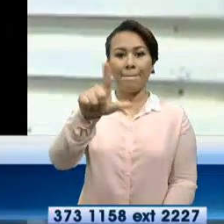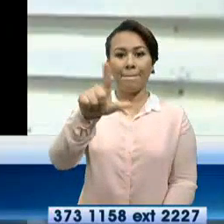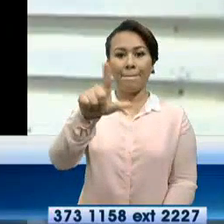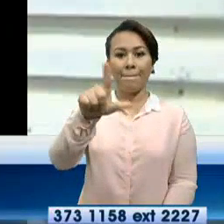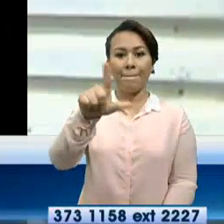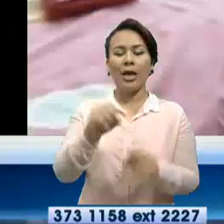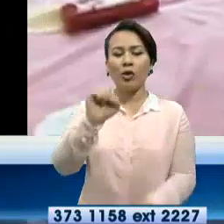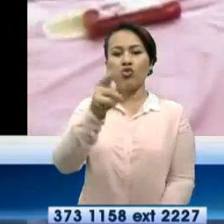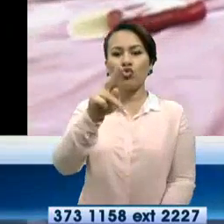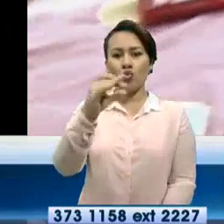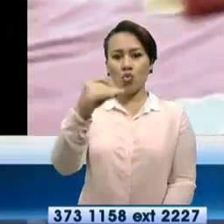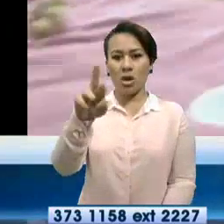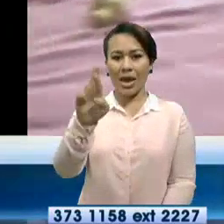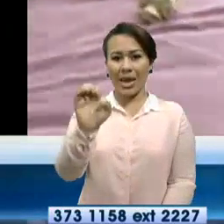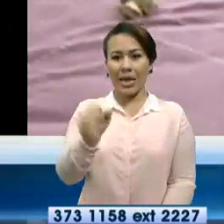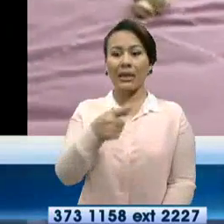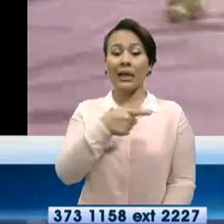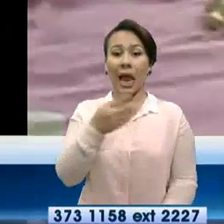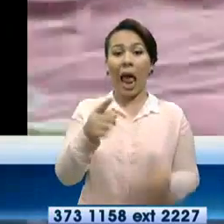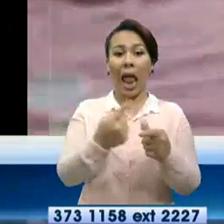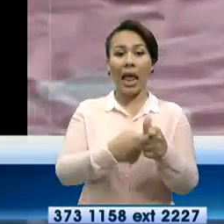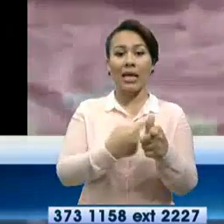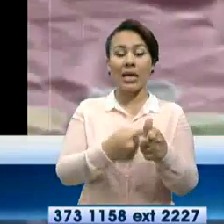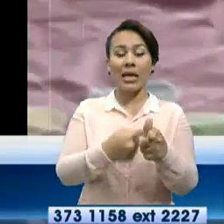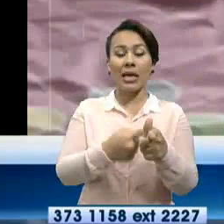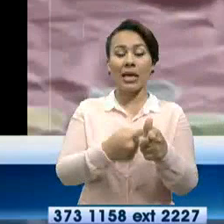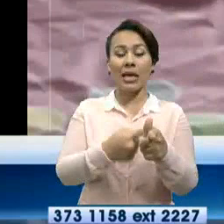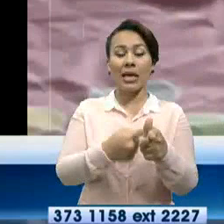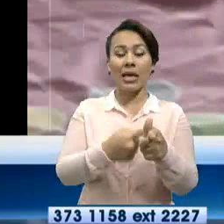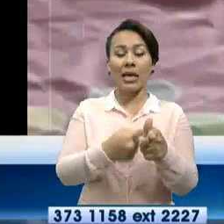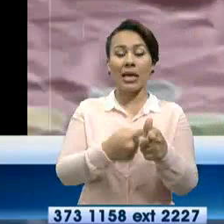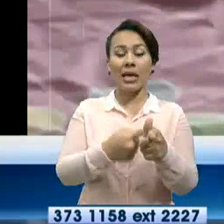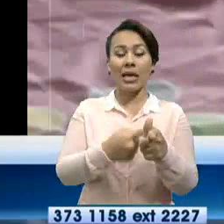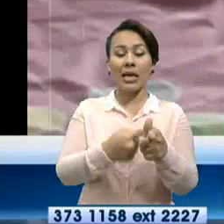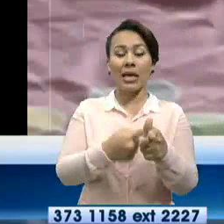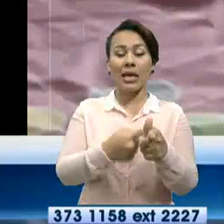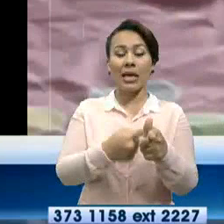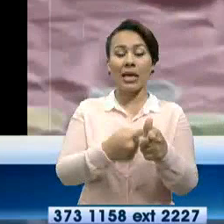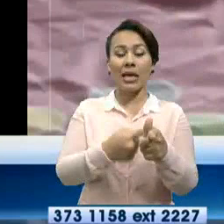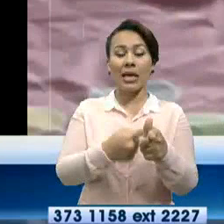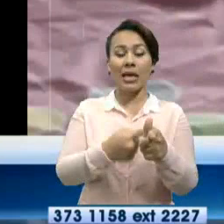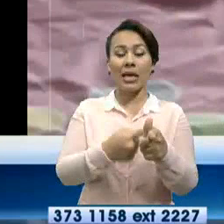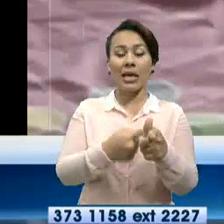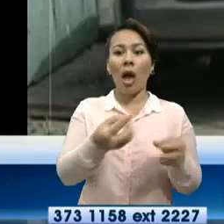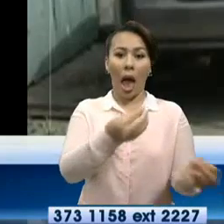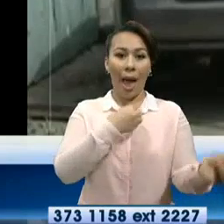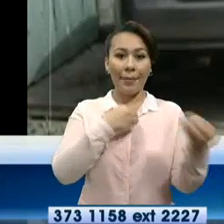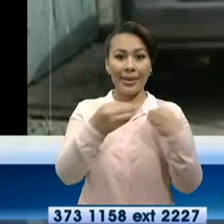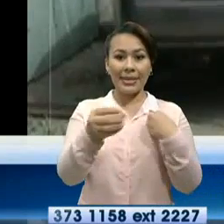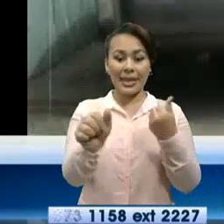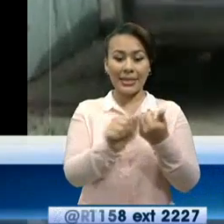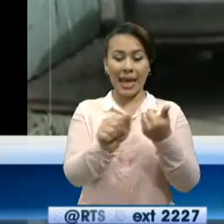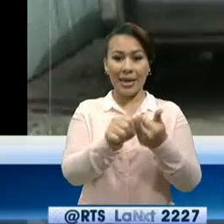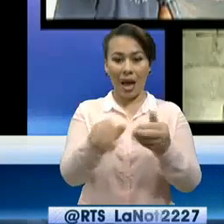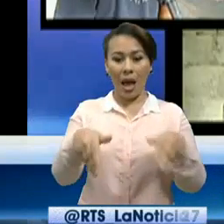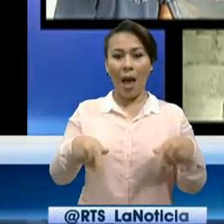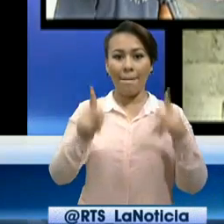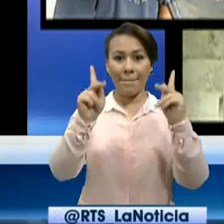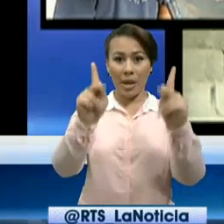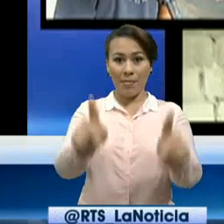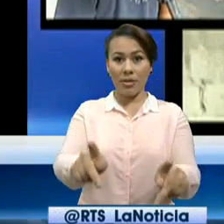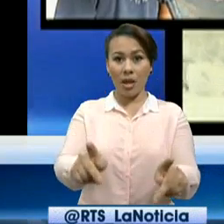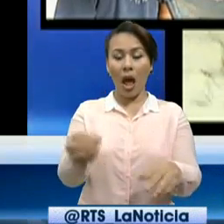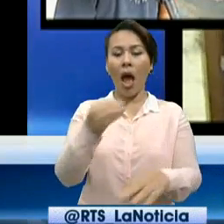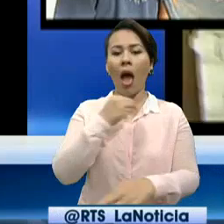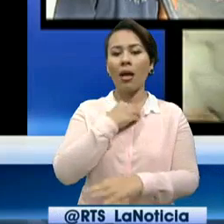humilde casa con sus cuatro hijos en la cooperativa unidos por la paz en los contornos de la vía perimetral en las